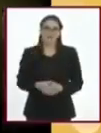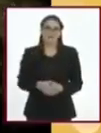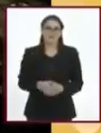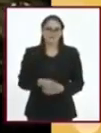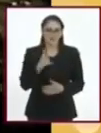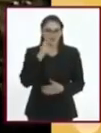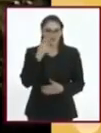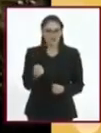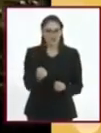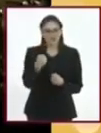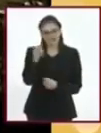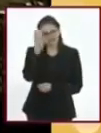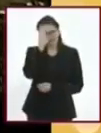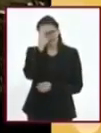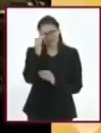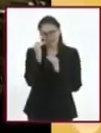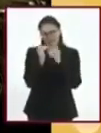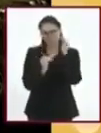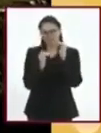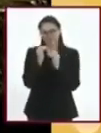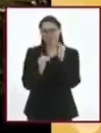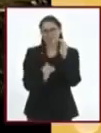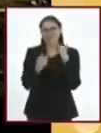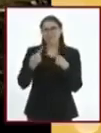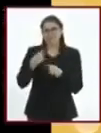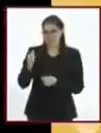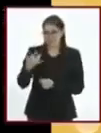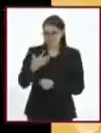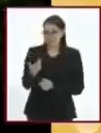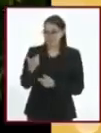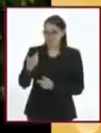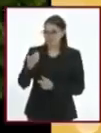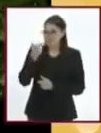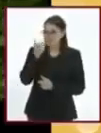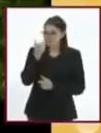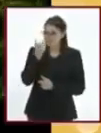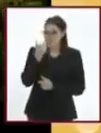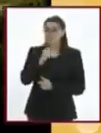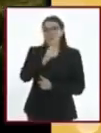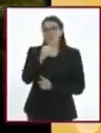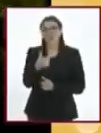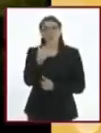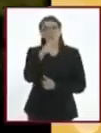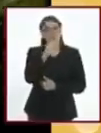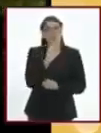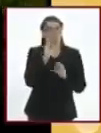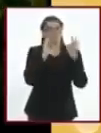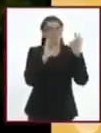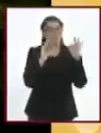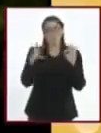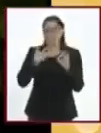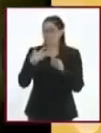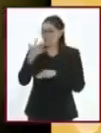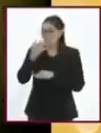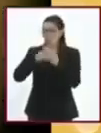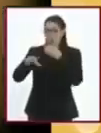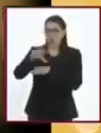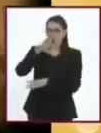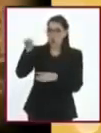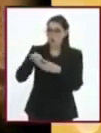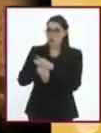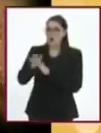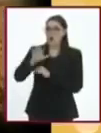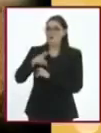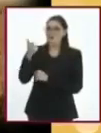van desde los que tienen y los que no tienen, los que tienen riegos, los que no tienen riegos, los que tienen servicios y accesos a préstamos